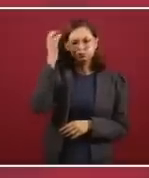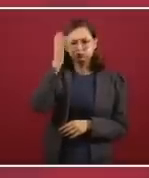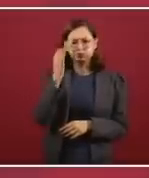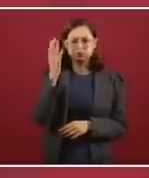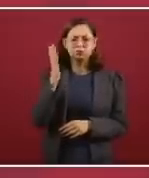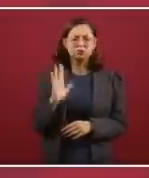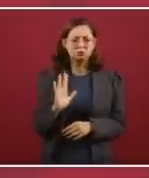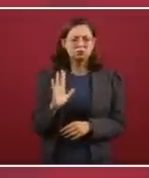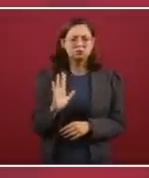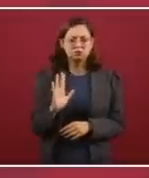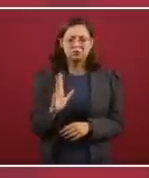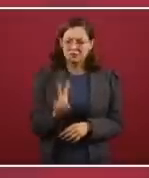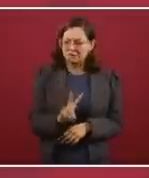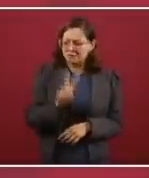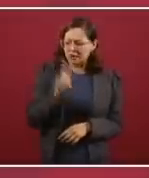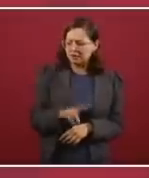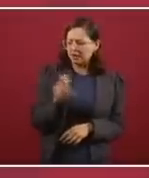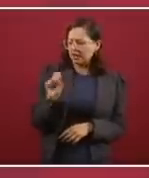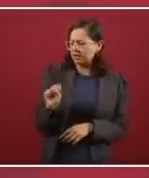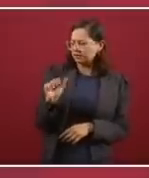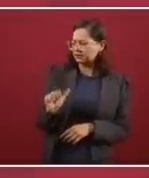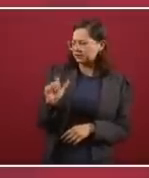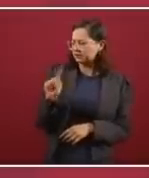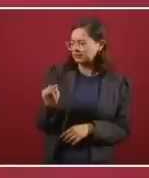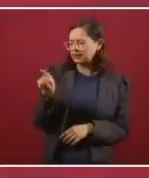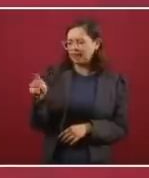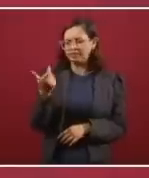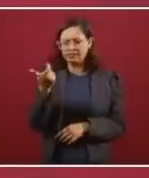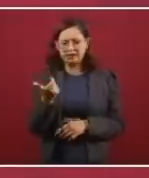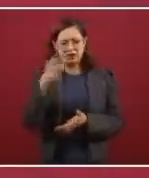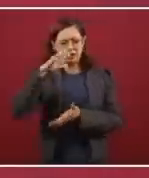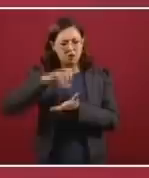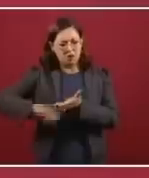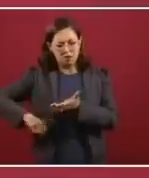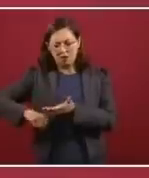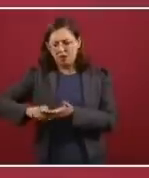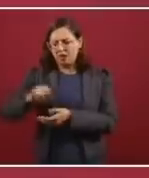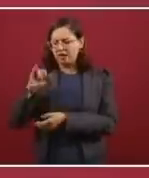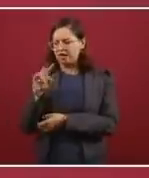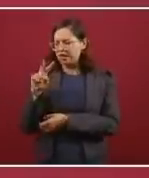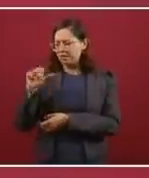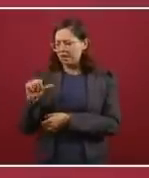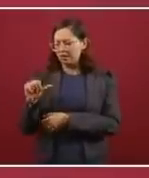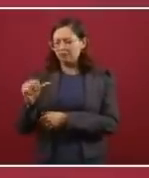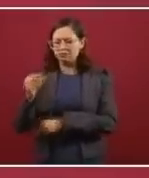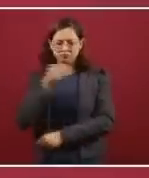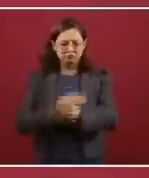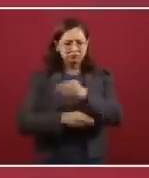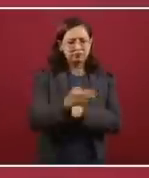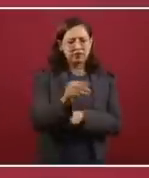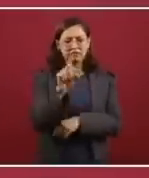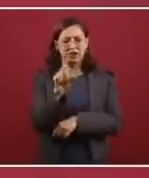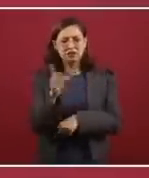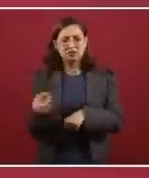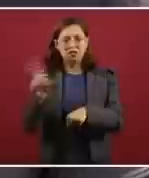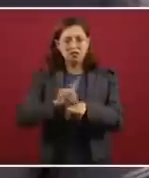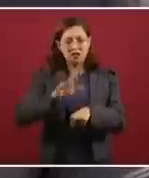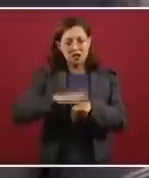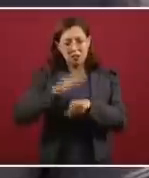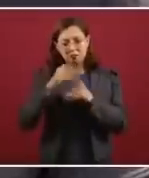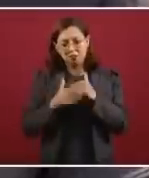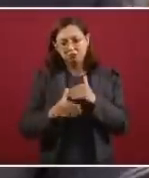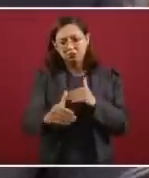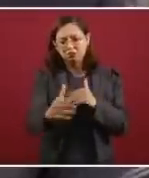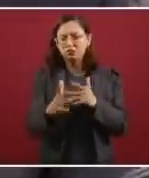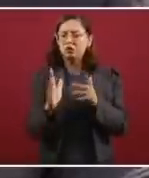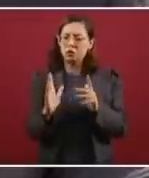para que no se tarden las retenciones y buscar simplificar